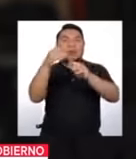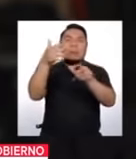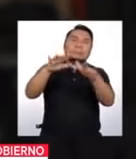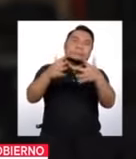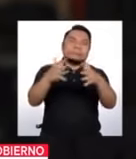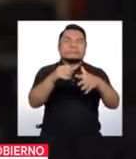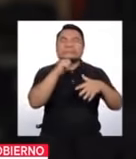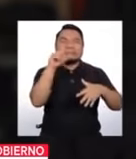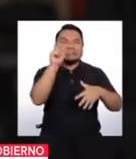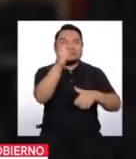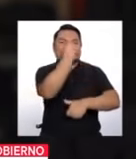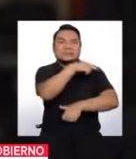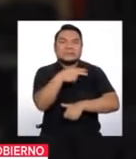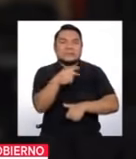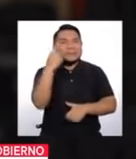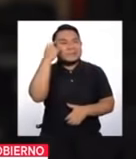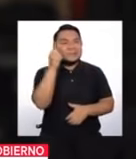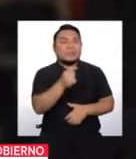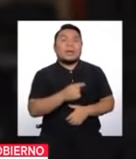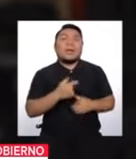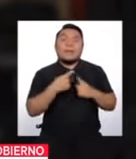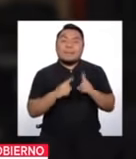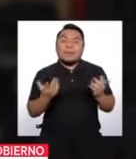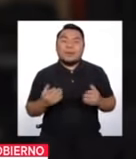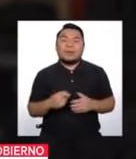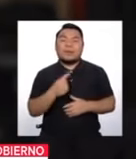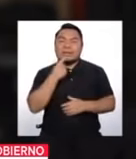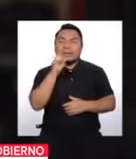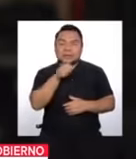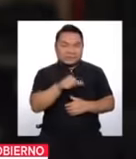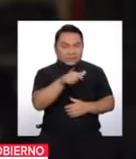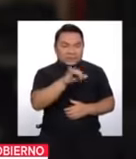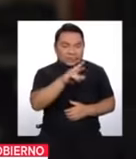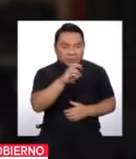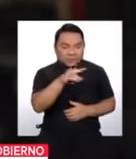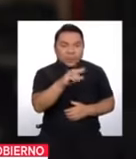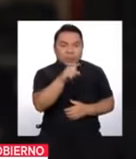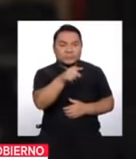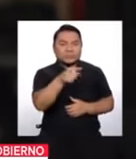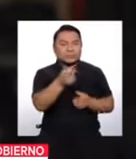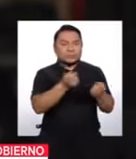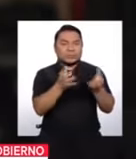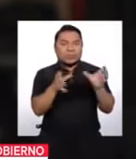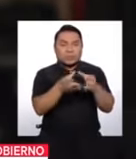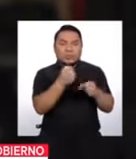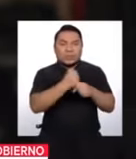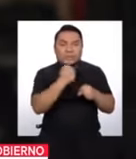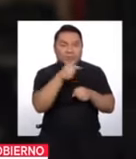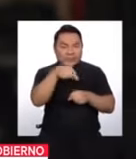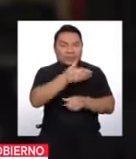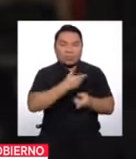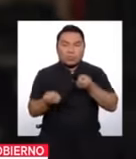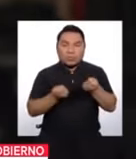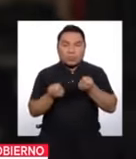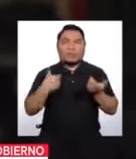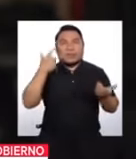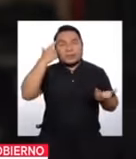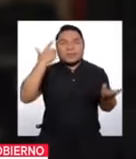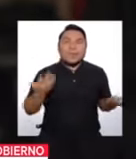anteriormente. Sin embargo, como es el espíritu y el accionar de este gobierno, nosotros por supuesto no vamos a